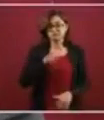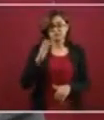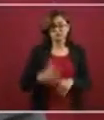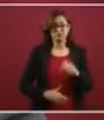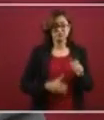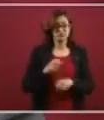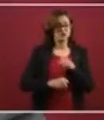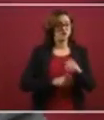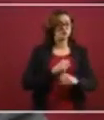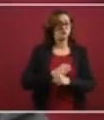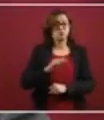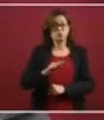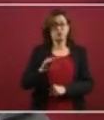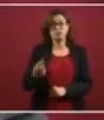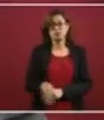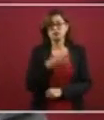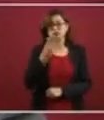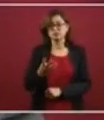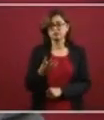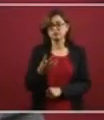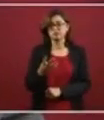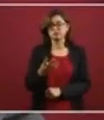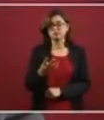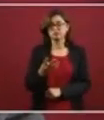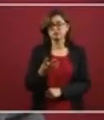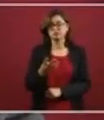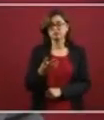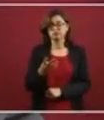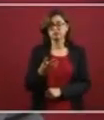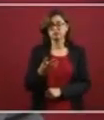94 ya